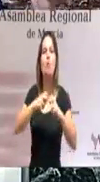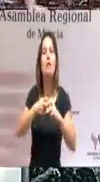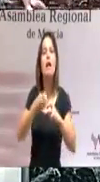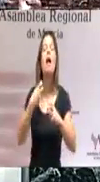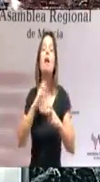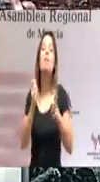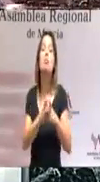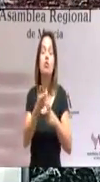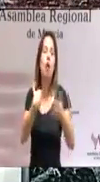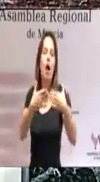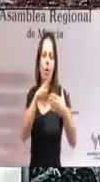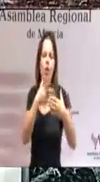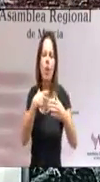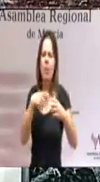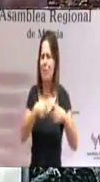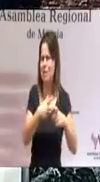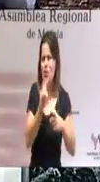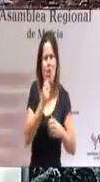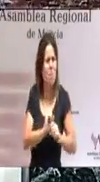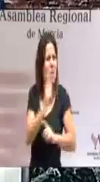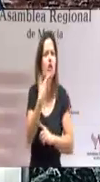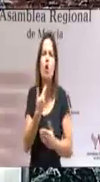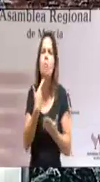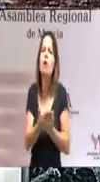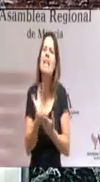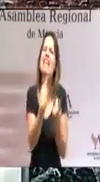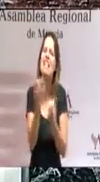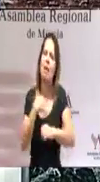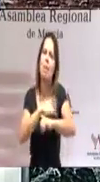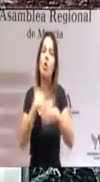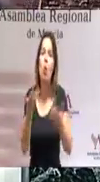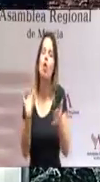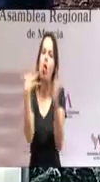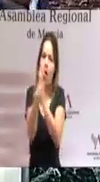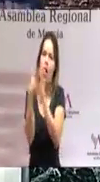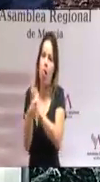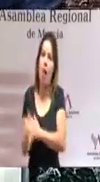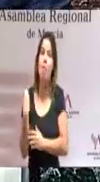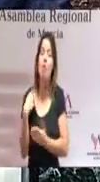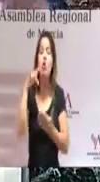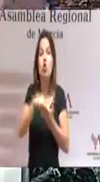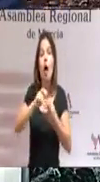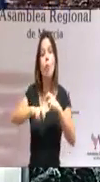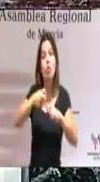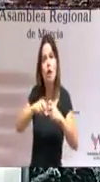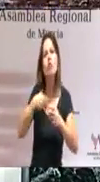más fondos para las regiones de Europa, y he planteado las necesidades del Mar Menor. Y mientras yo estaba en Bruselas pidiendo fondos, hablando